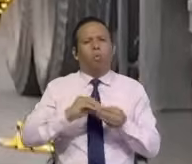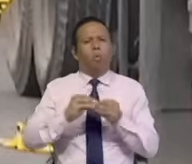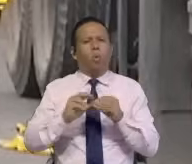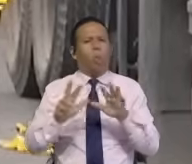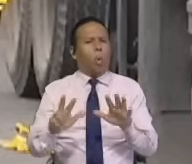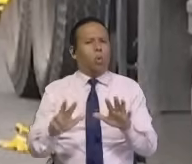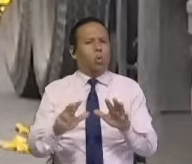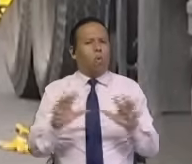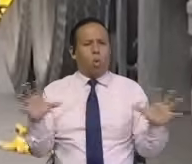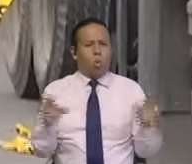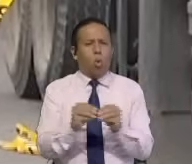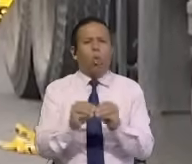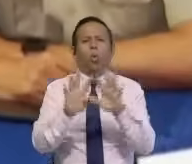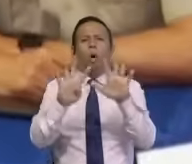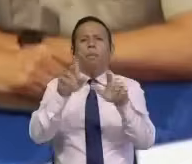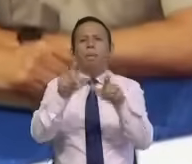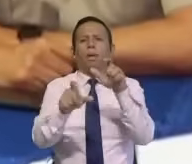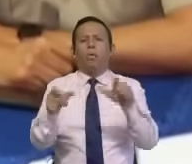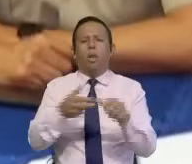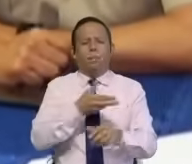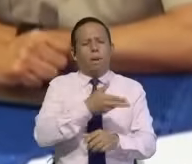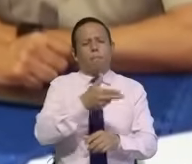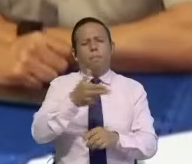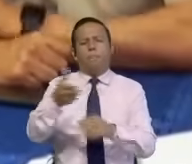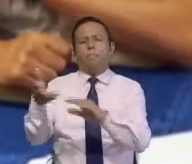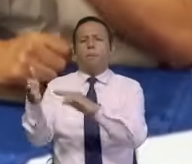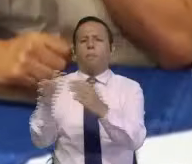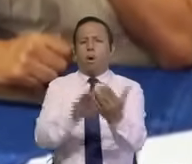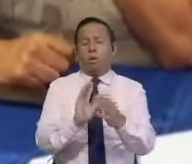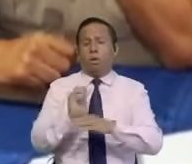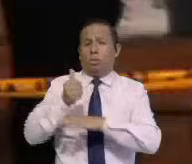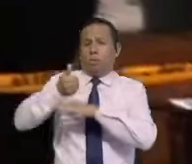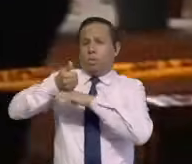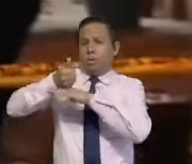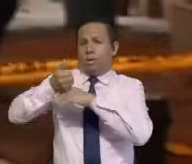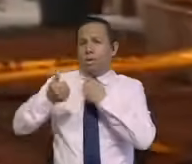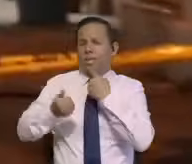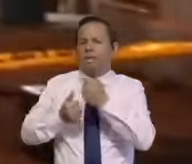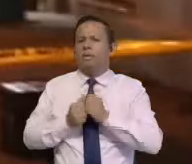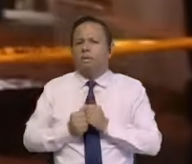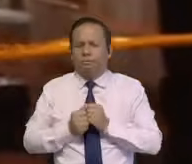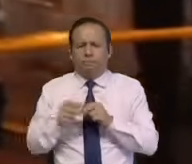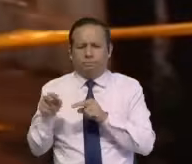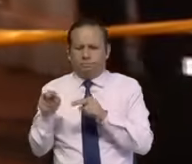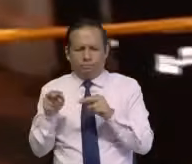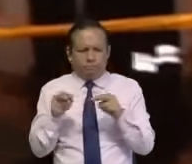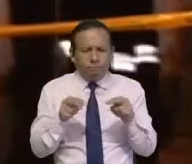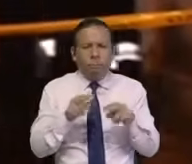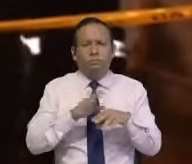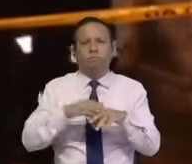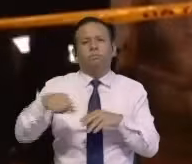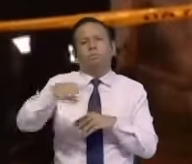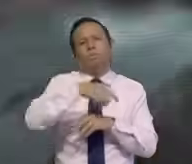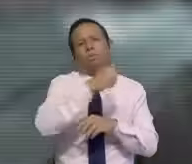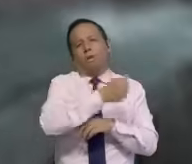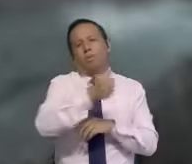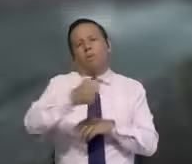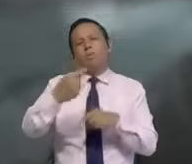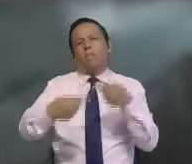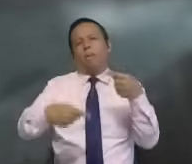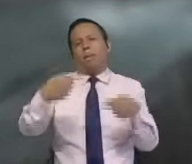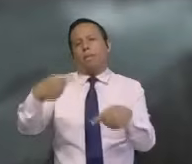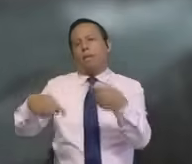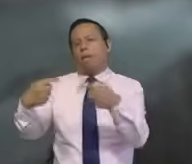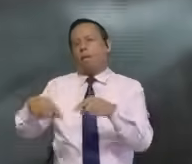de 9 personas. Las autoridades indican que la mayoría fueron por retaliaciones y